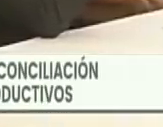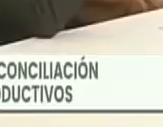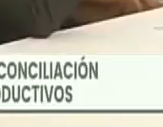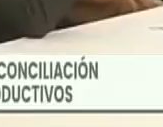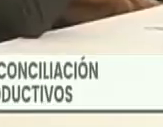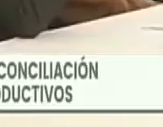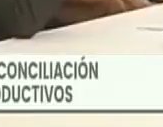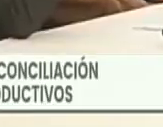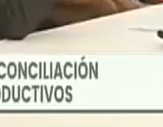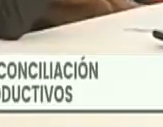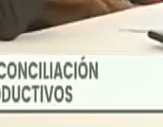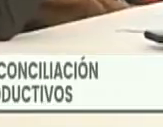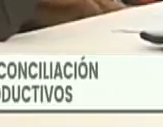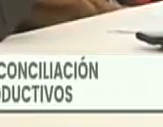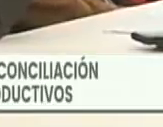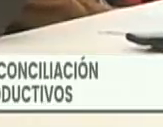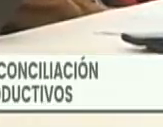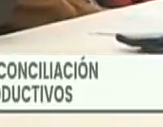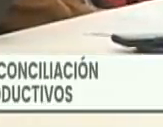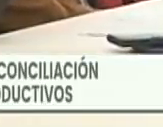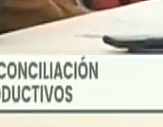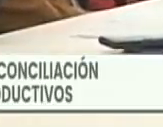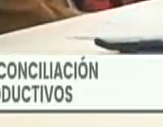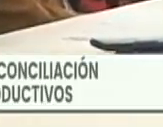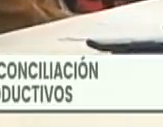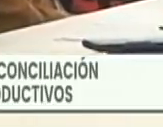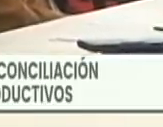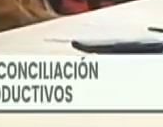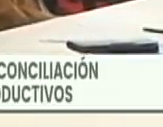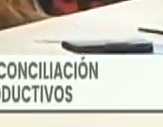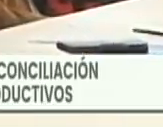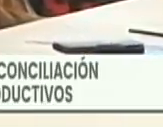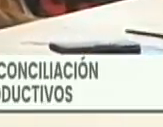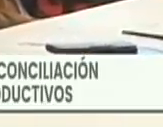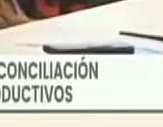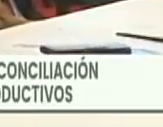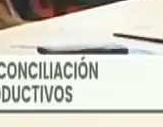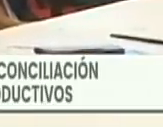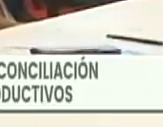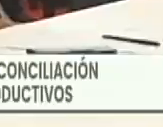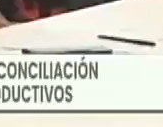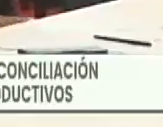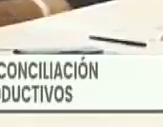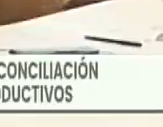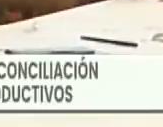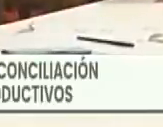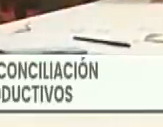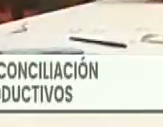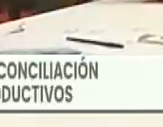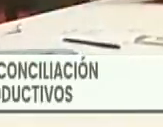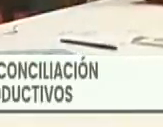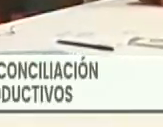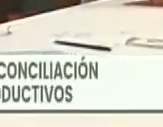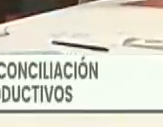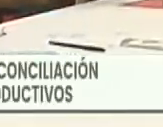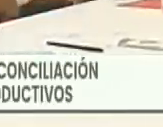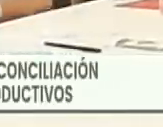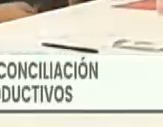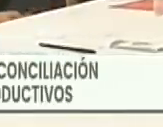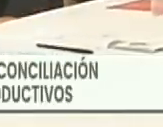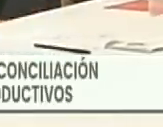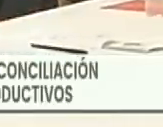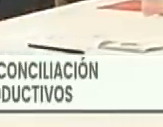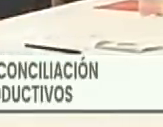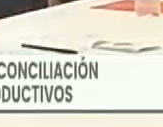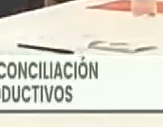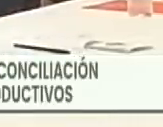para acá que no estábamos para complacer a nada aquí estamos es para decirnos las cosas y decir que es importante